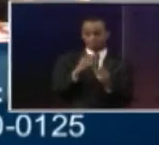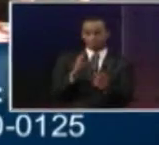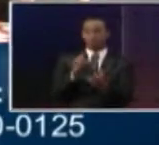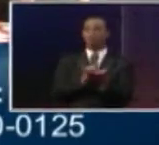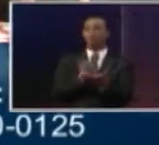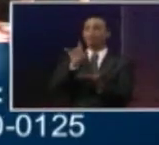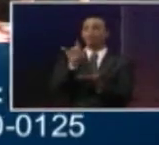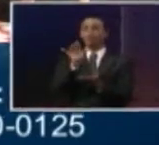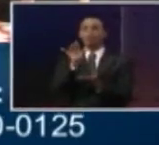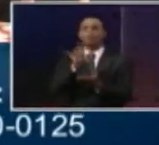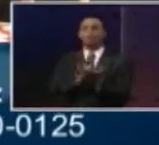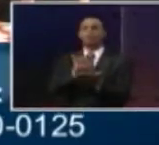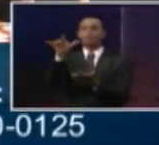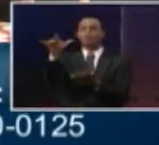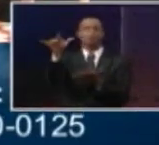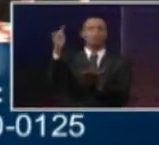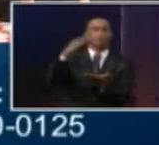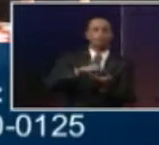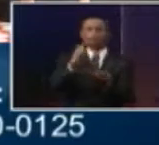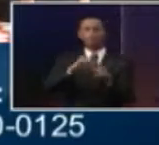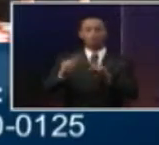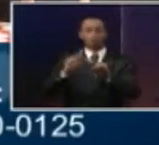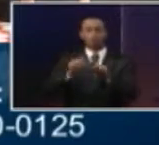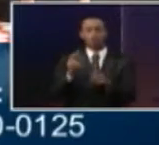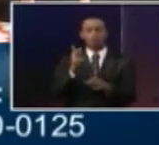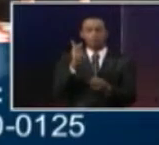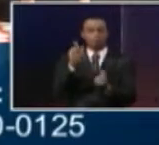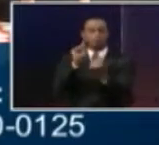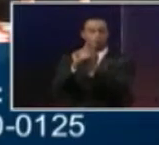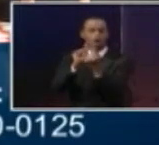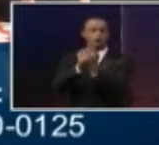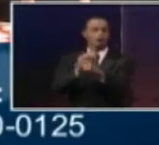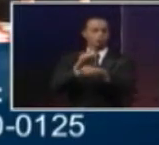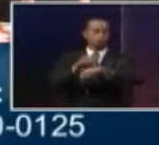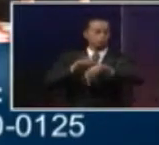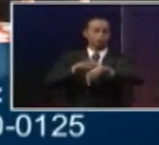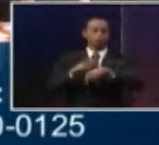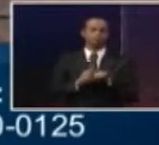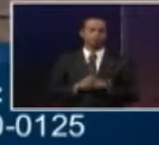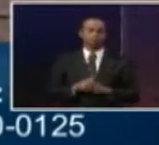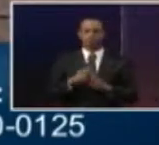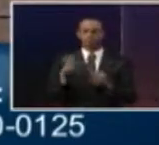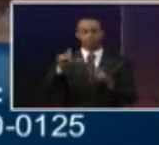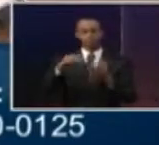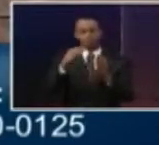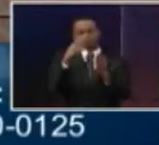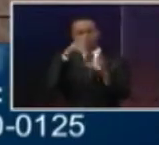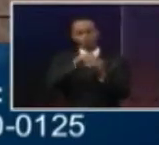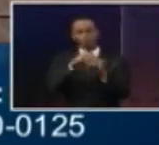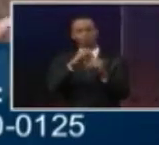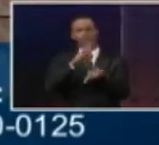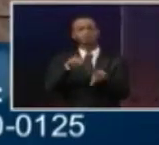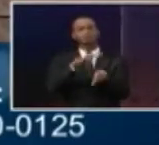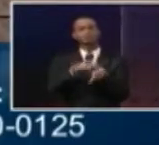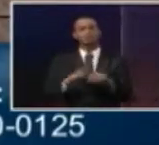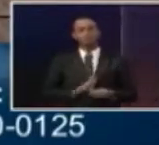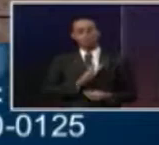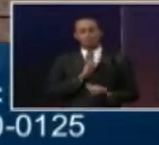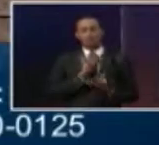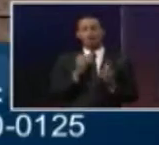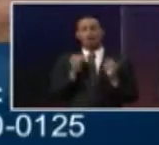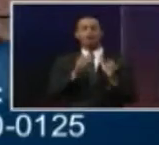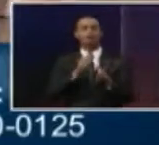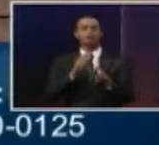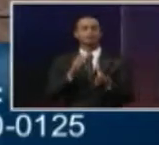vaya no, en marzo. No, las relaciones no deben estar agendadas, no, porque se vuelven rutinas. Se sabe a lo que viene. Las cosas son natural, la chispa que salga,